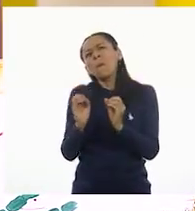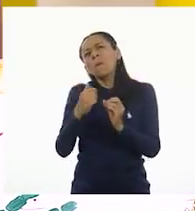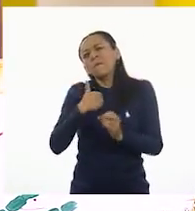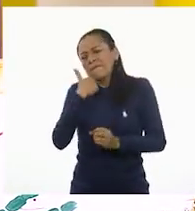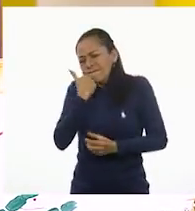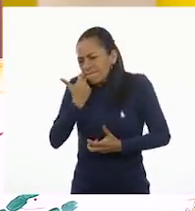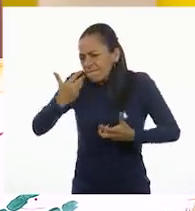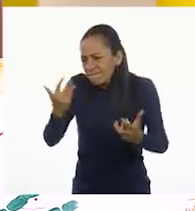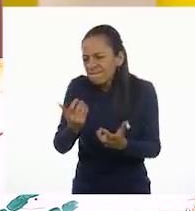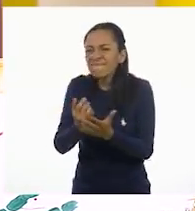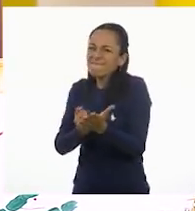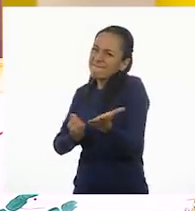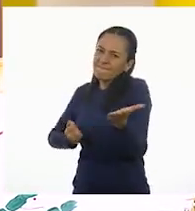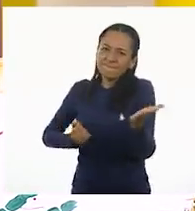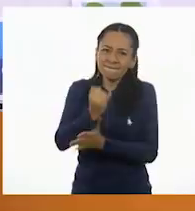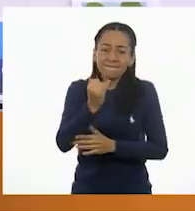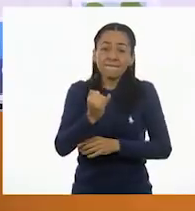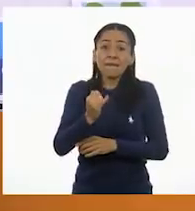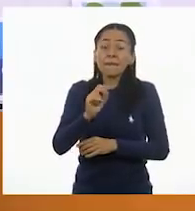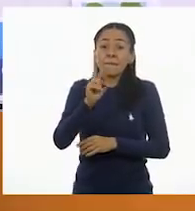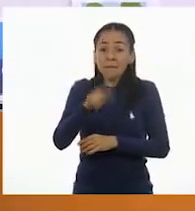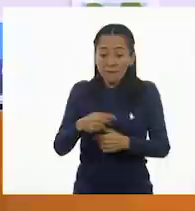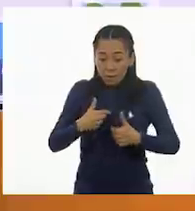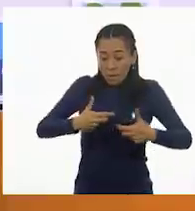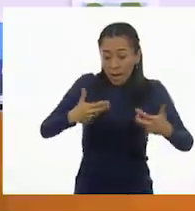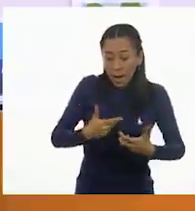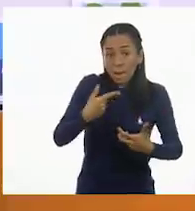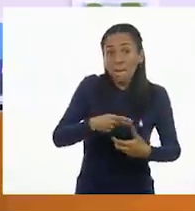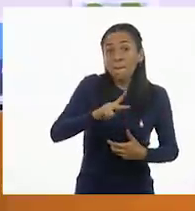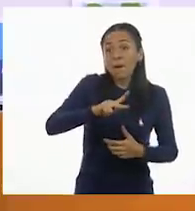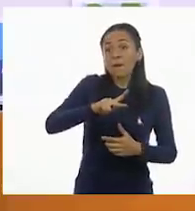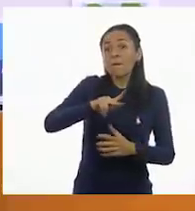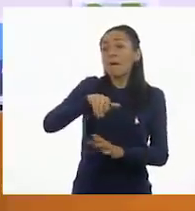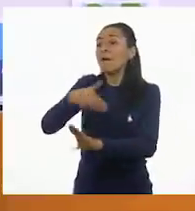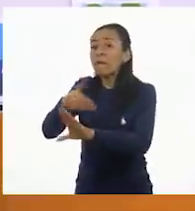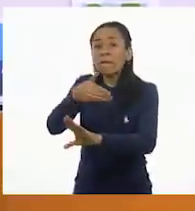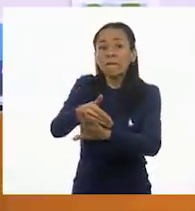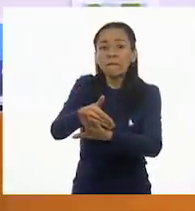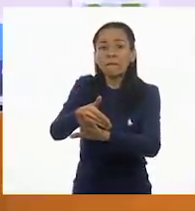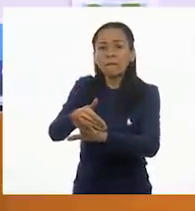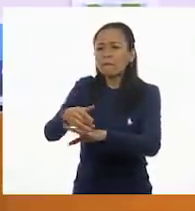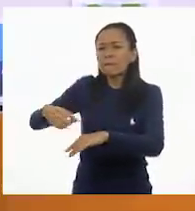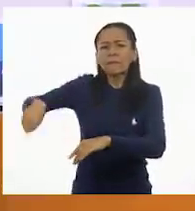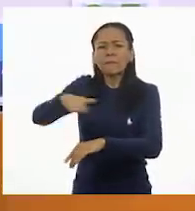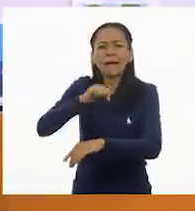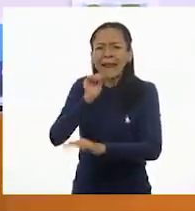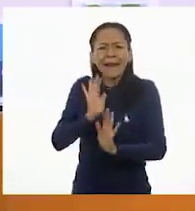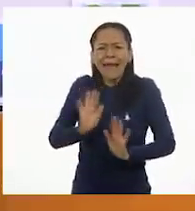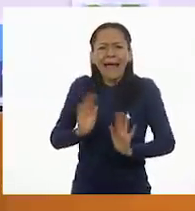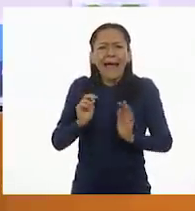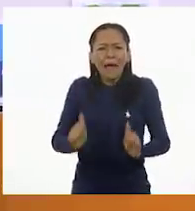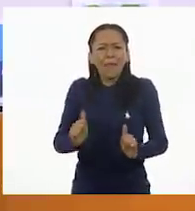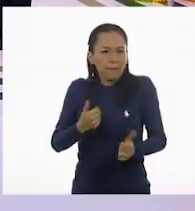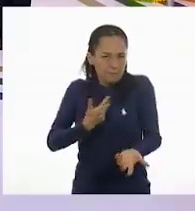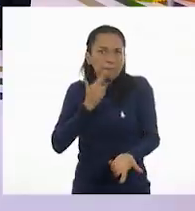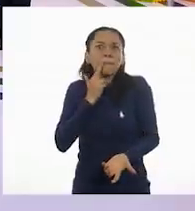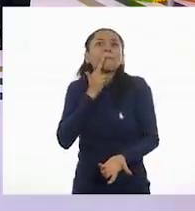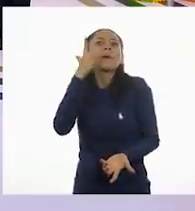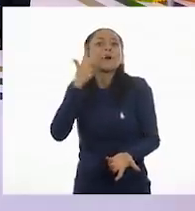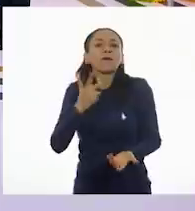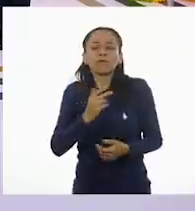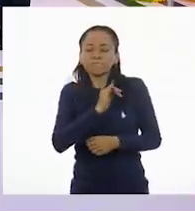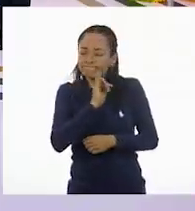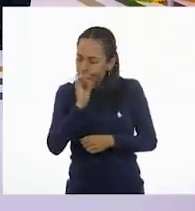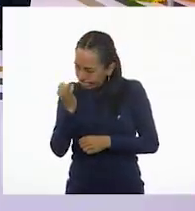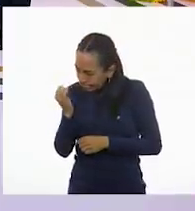a nadie, pues eso es mejor. Excelente. Exacto. Tienes mucha razón. Eso es una muy buena reflexión, Panchito. Sí, qué Vamos a